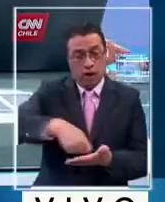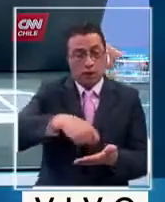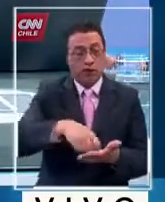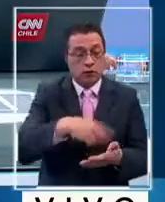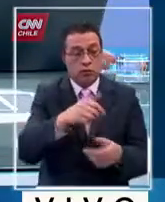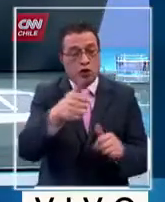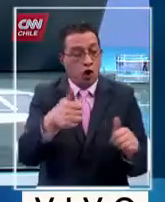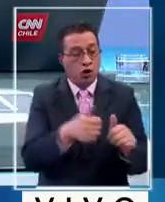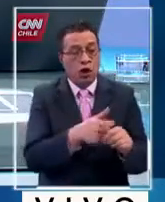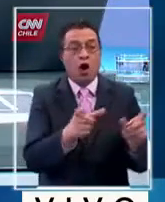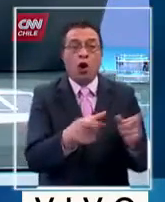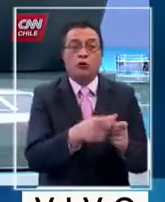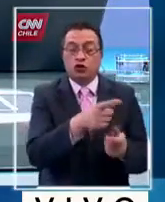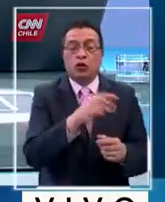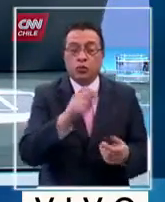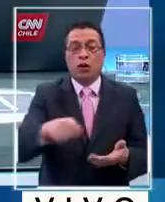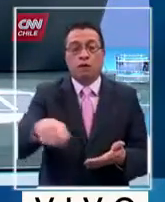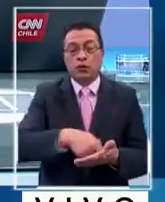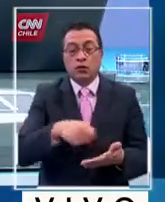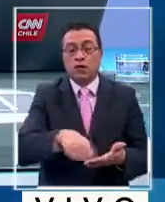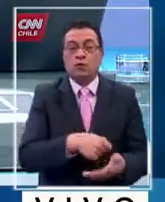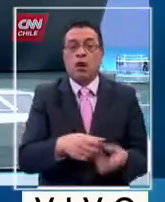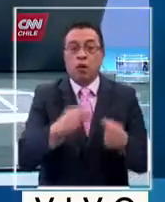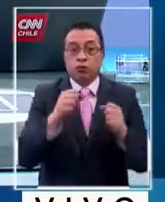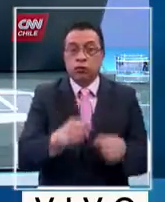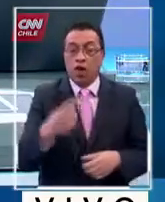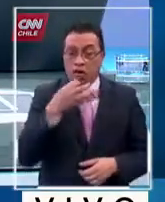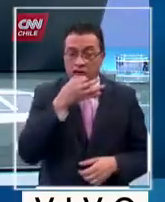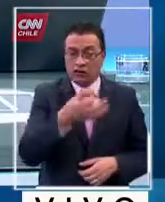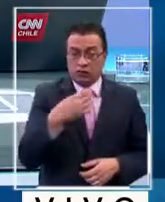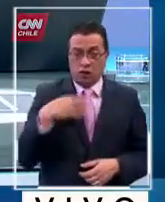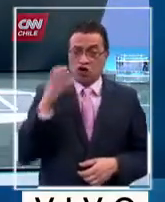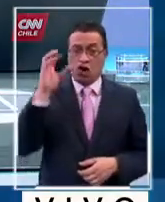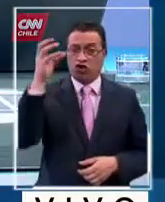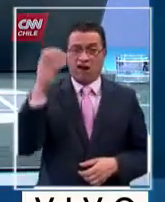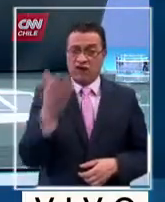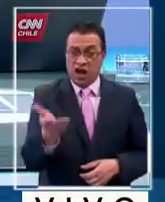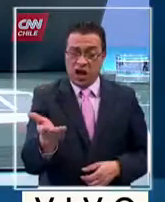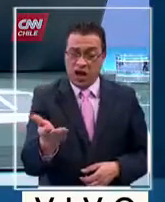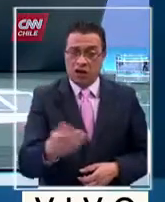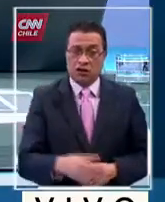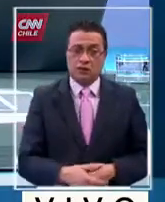Comisión Patrimonial. ¿Pueden decir que no sabían?